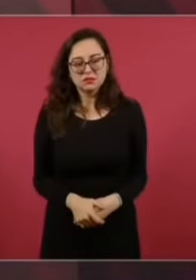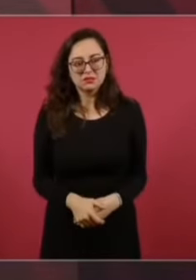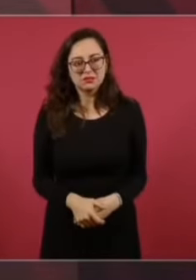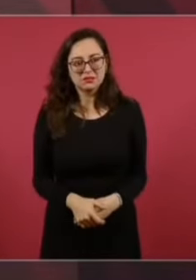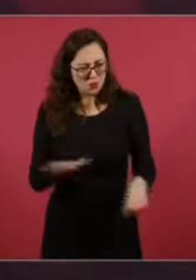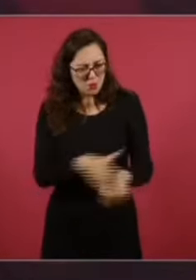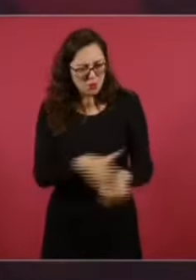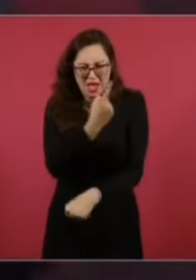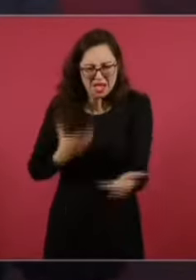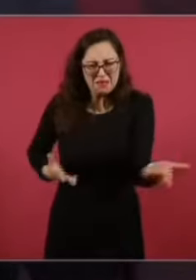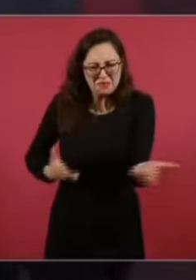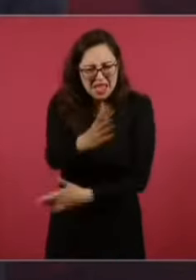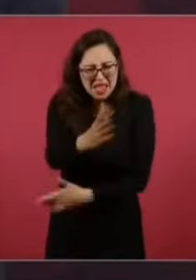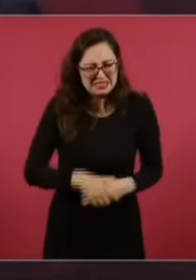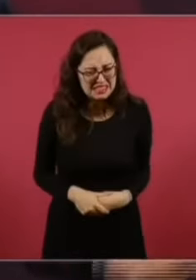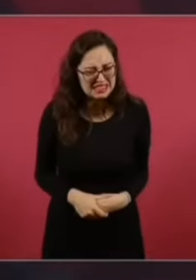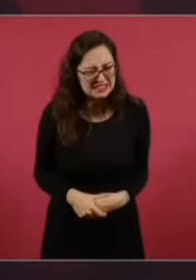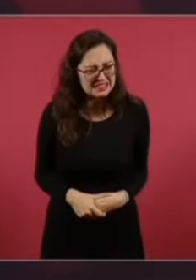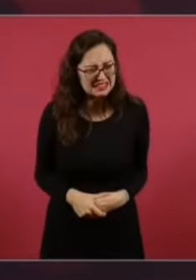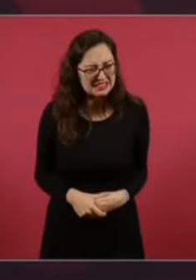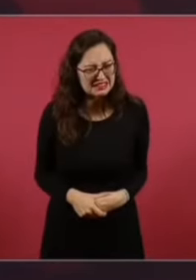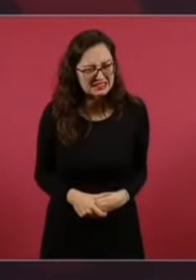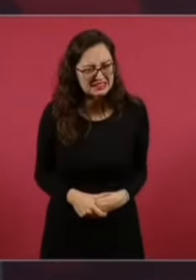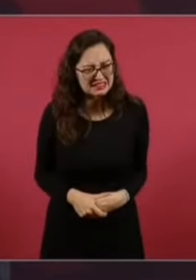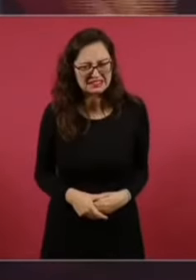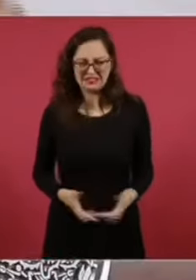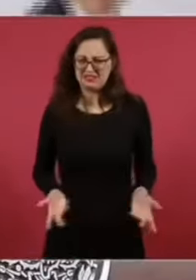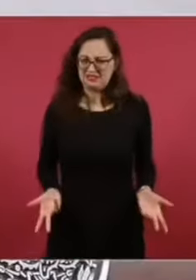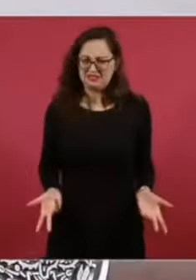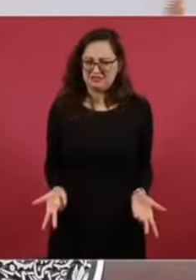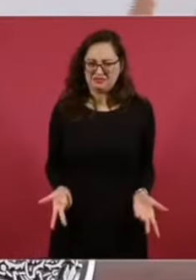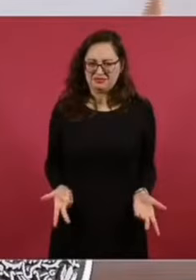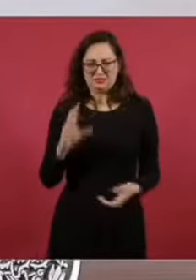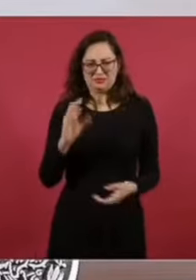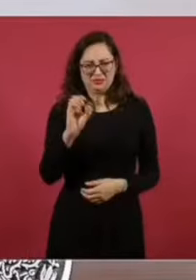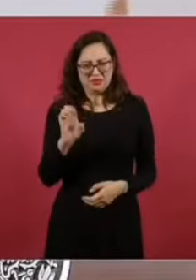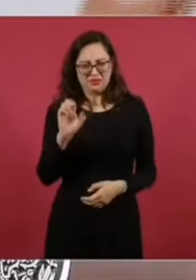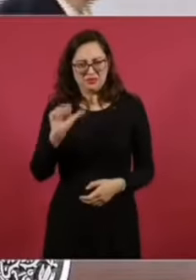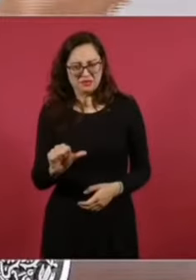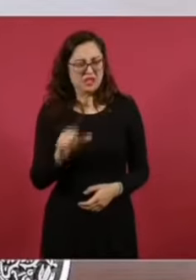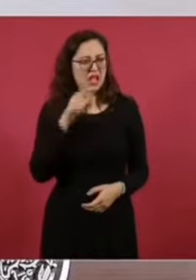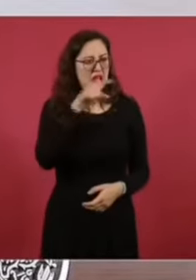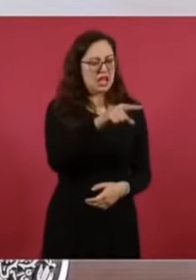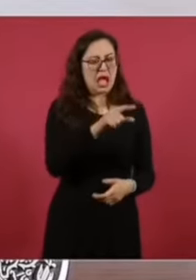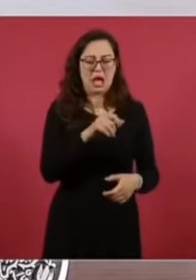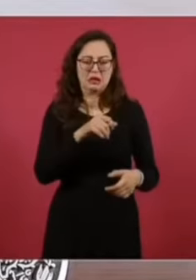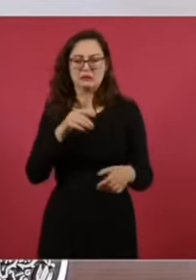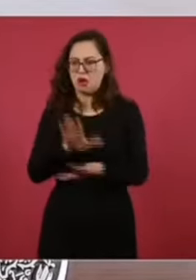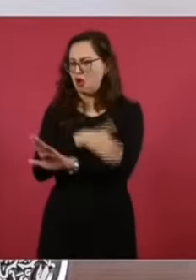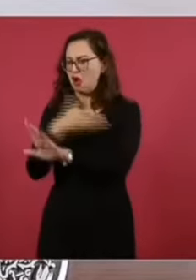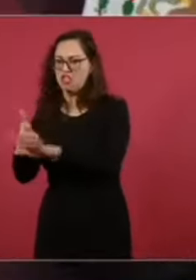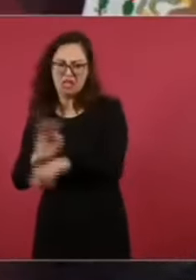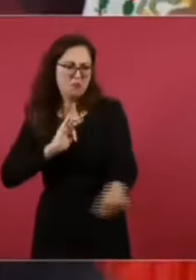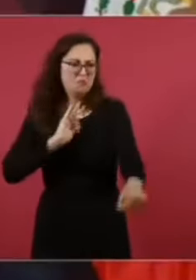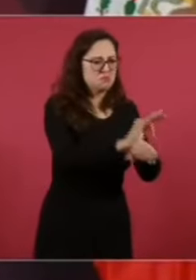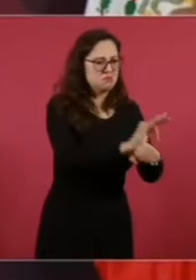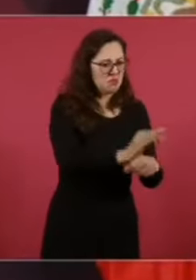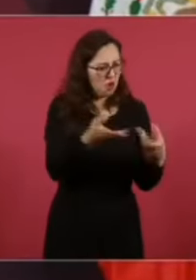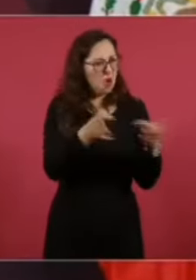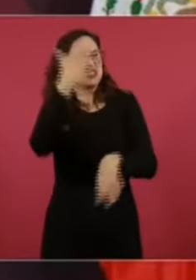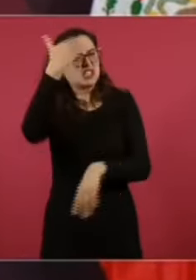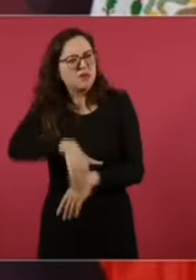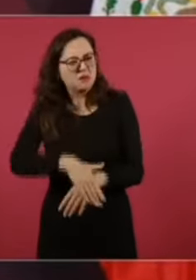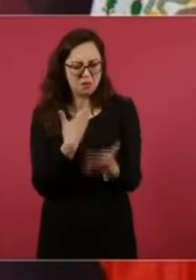¿Con qué fundamento la OEA sostiene que ganó el otro candidato?